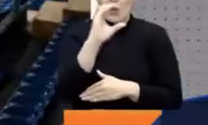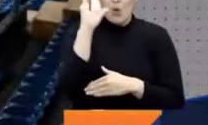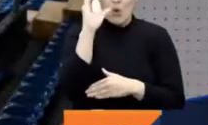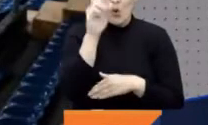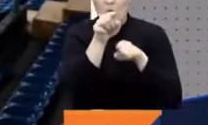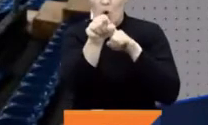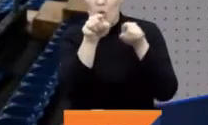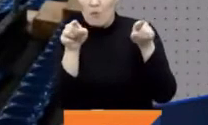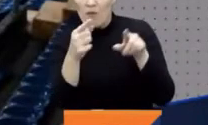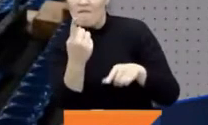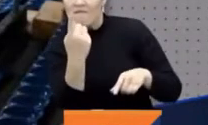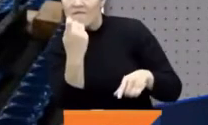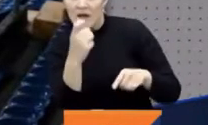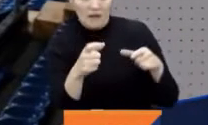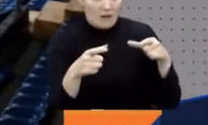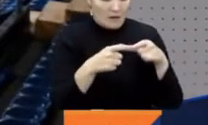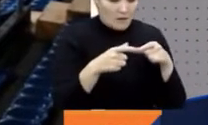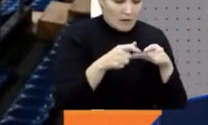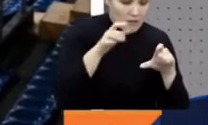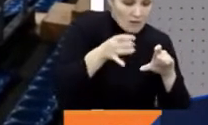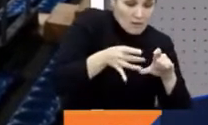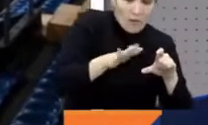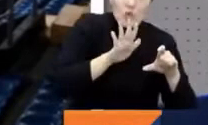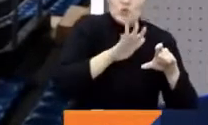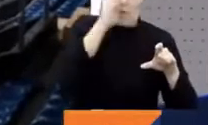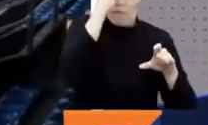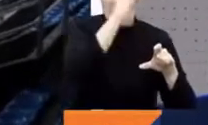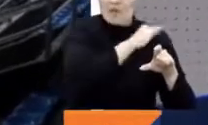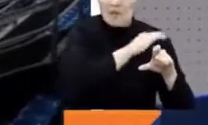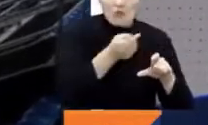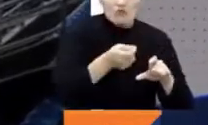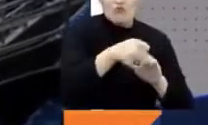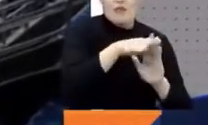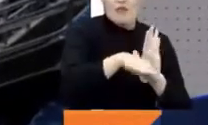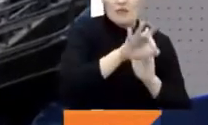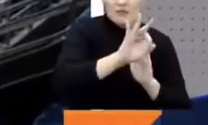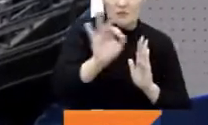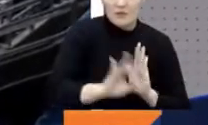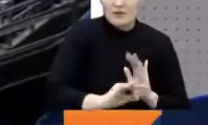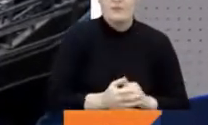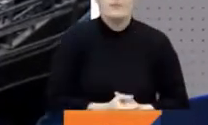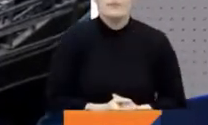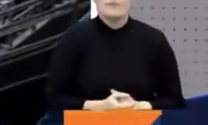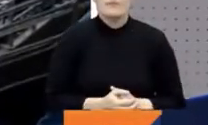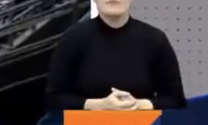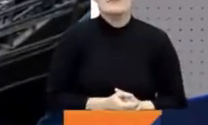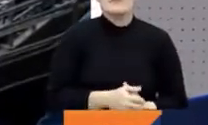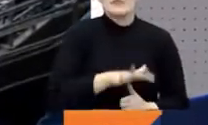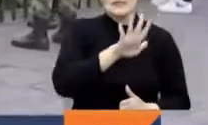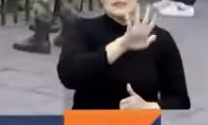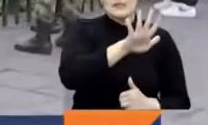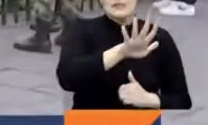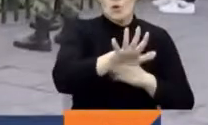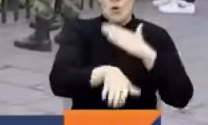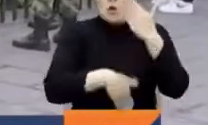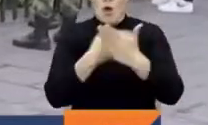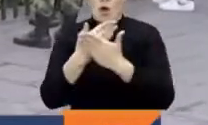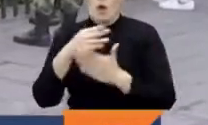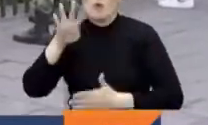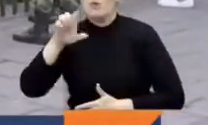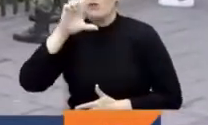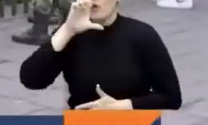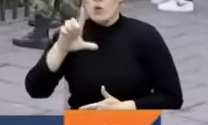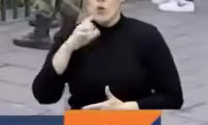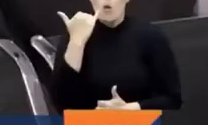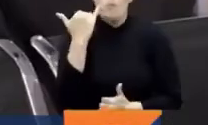su libreta militar. Entre el 5 y 9 de julio, en el Palacio de los Deportes de Bogotá, el Ejército Nacional tendrá a disposición